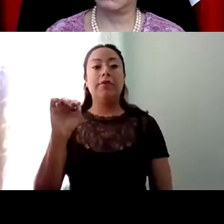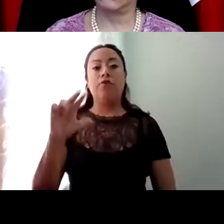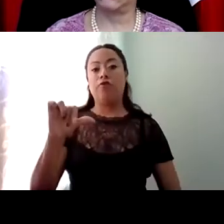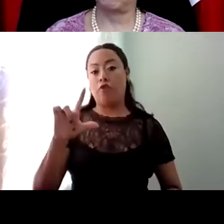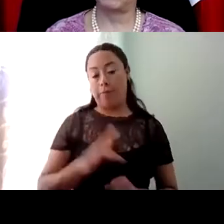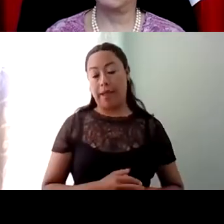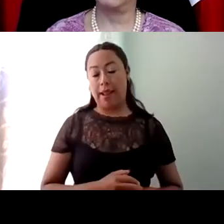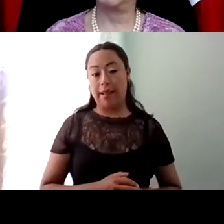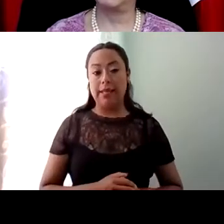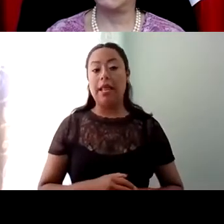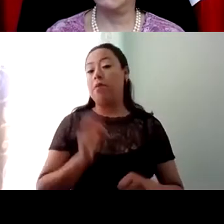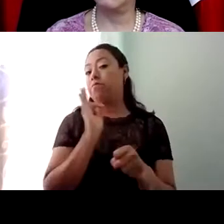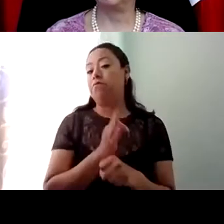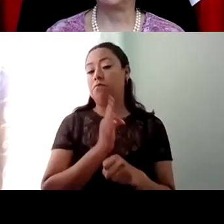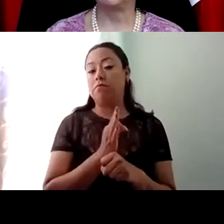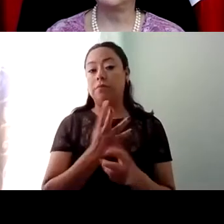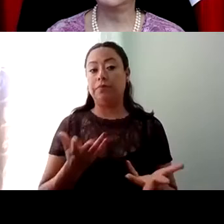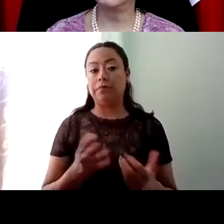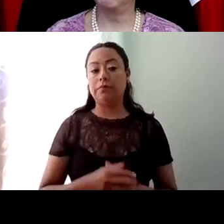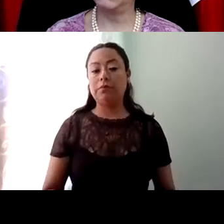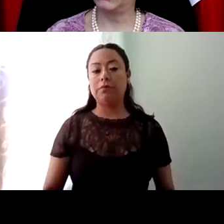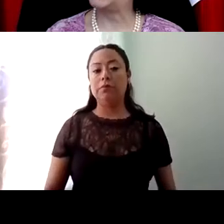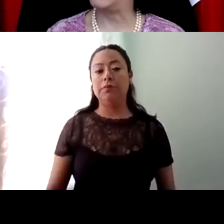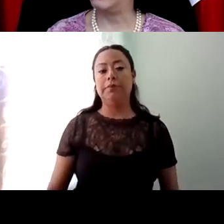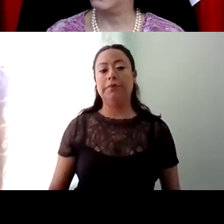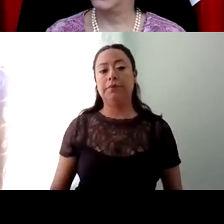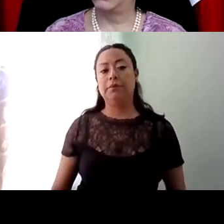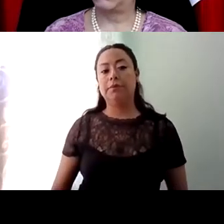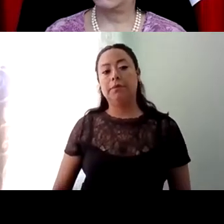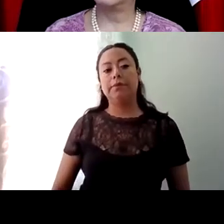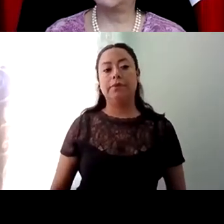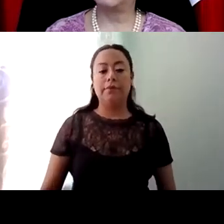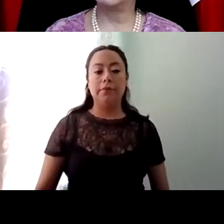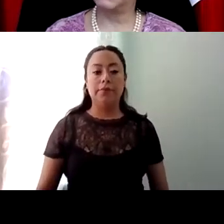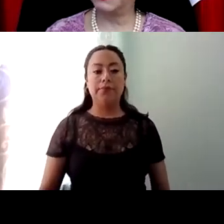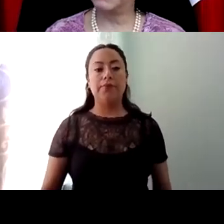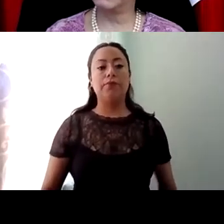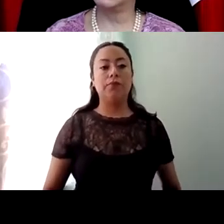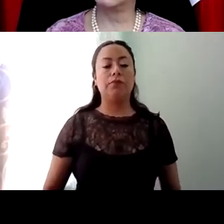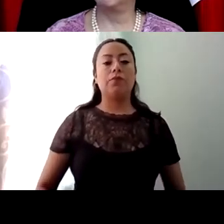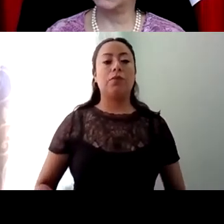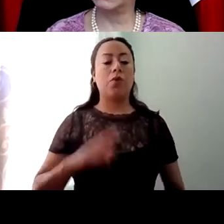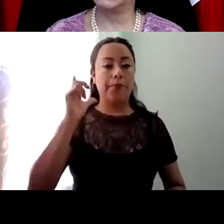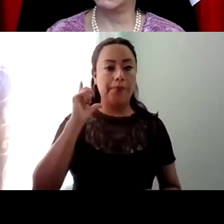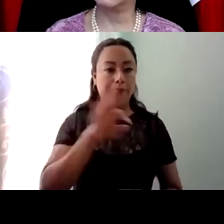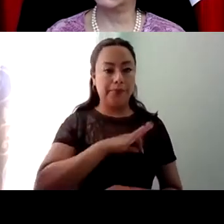ha quedado detenida, pero ojalá se puedan destrabar. Es importante que esto